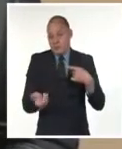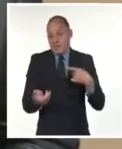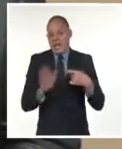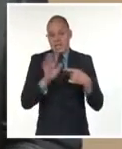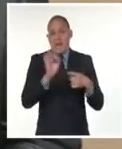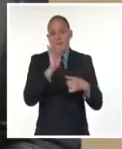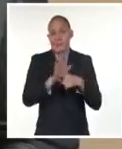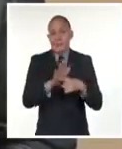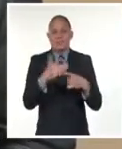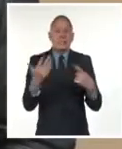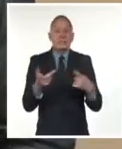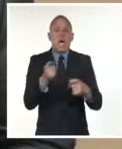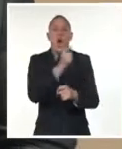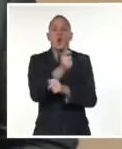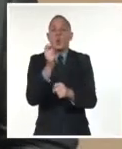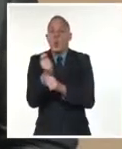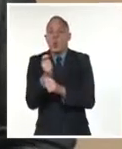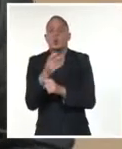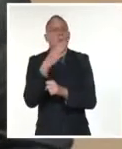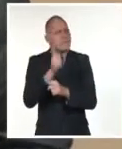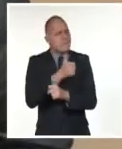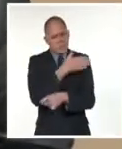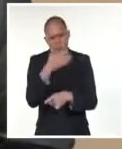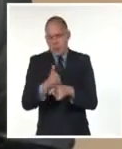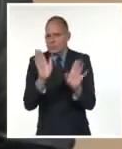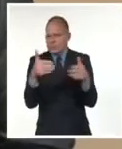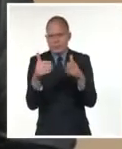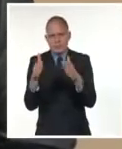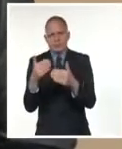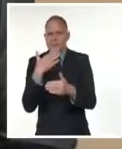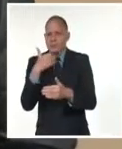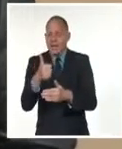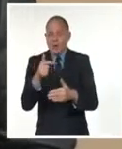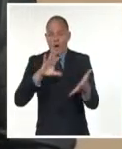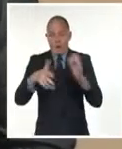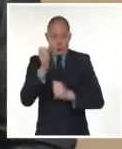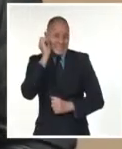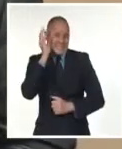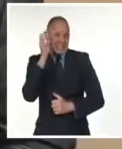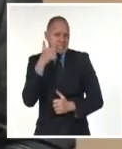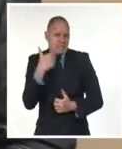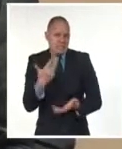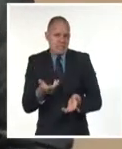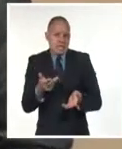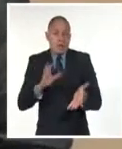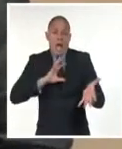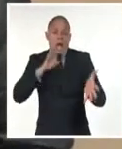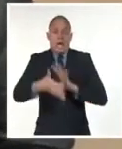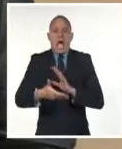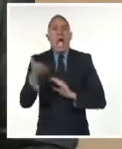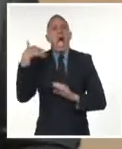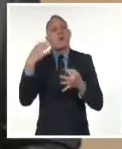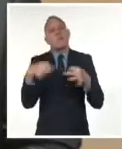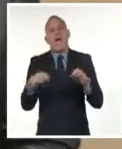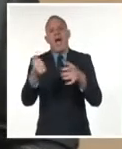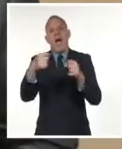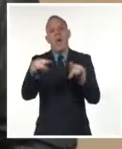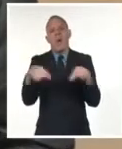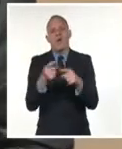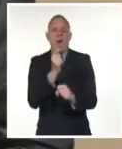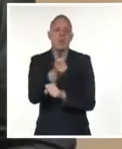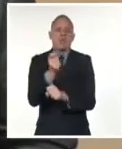cursos con toda esta complejidad, y eso hubo que hacerlo de manera creativa, porque tuvimos que cambiar las maneras de organización